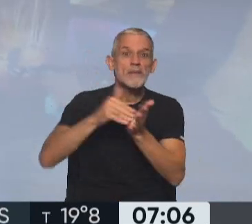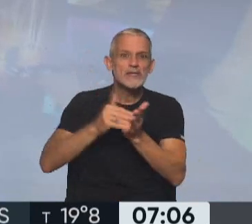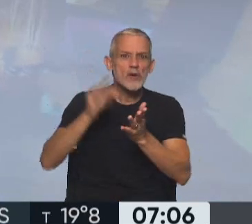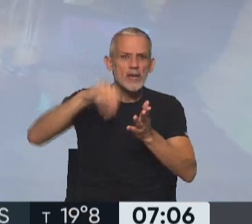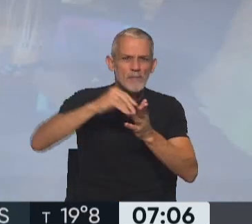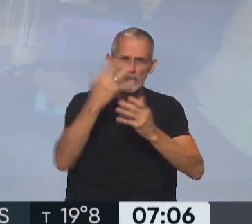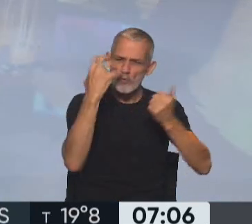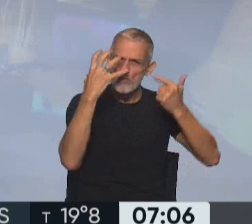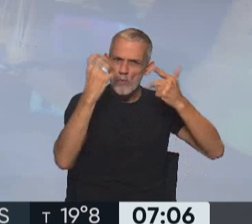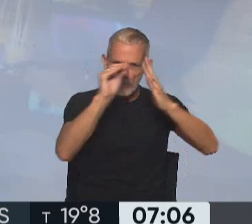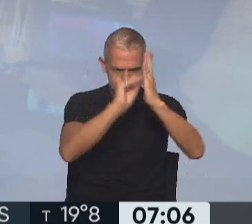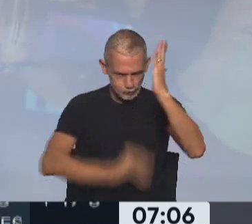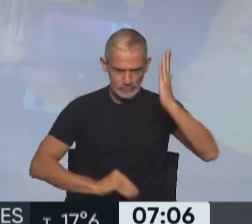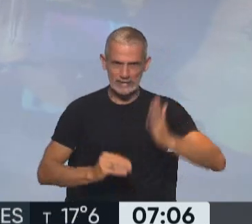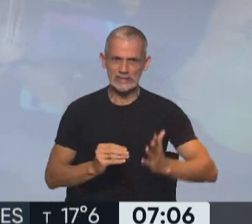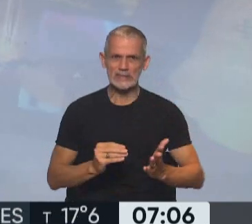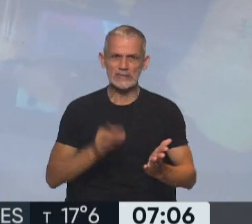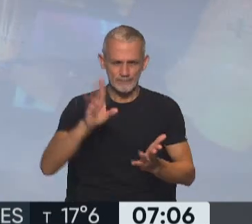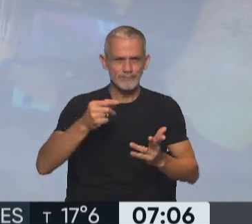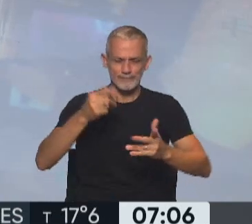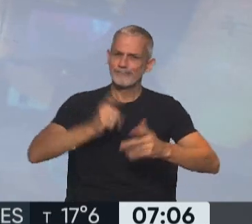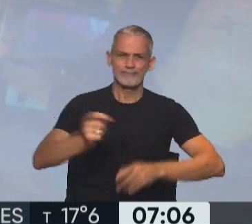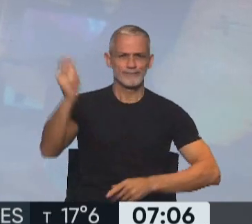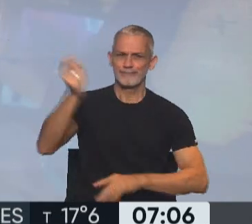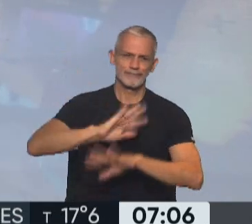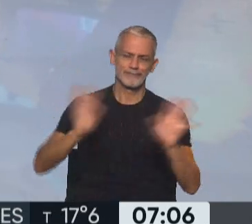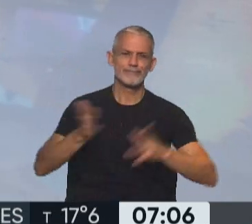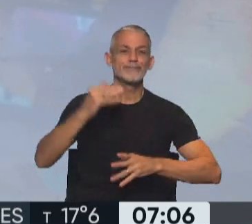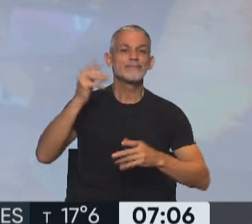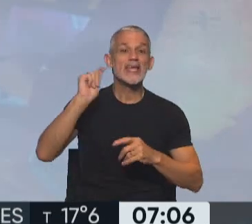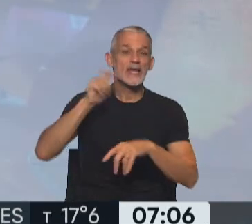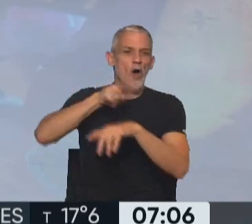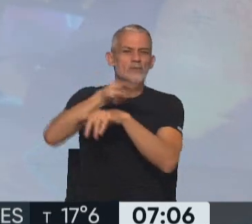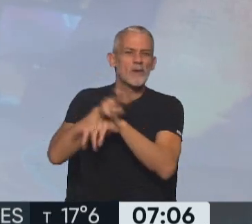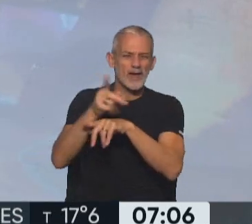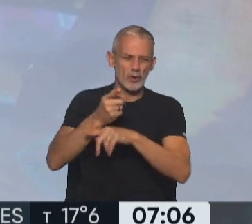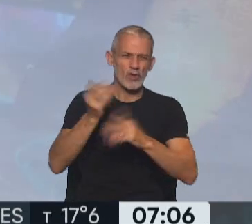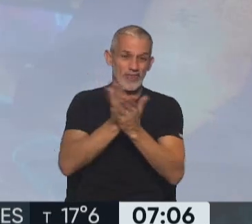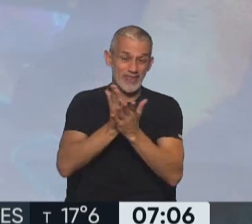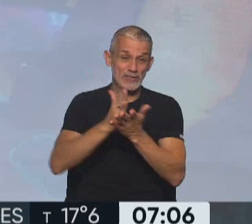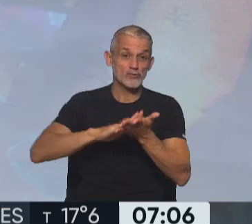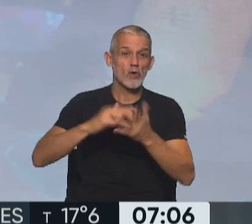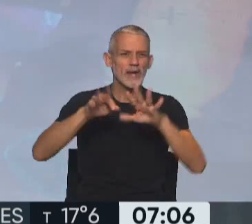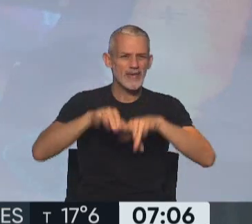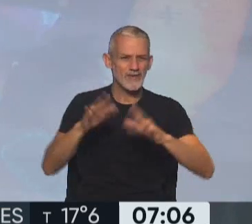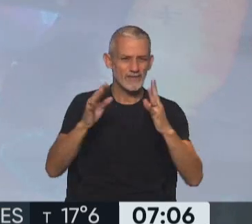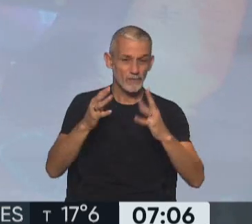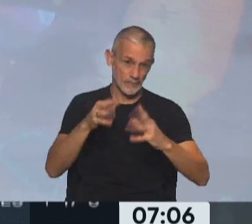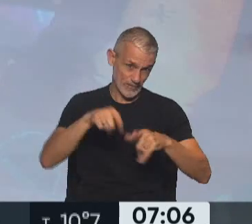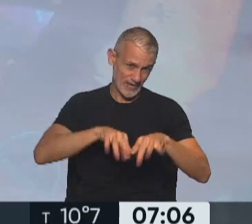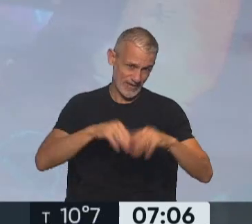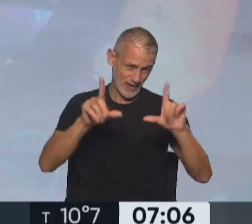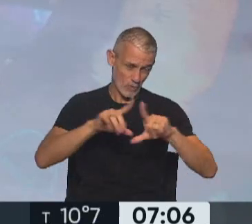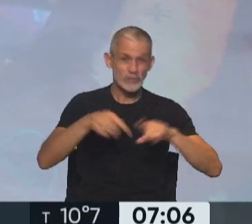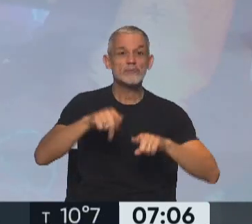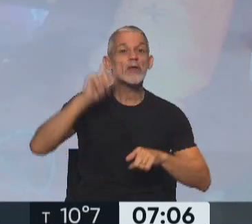9.300.000 personas más. Claro, por eso se presentó un amparo ante la justicia, lo hizo el Observatorio de Derecho Informático y el juez Marcelo Gallardo